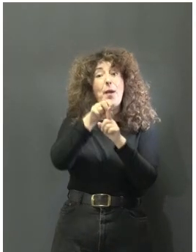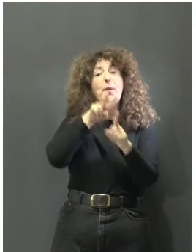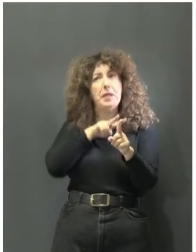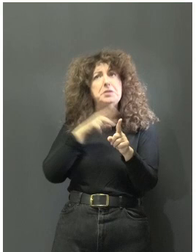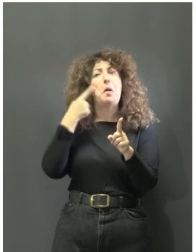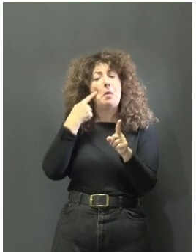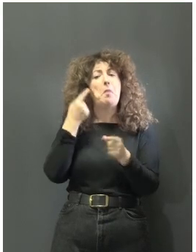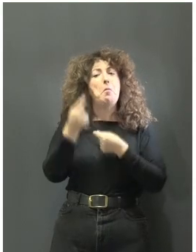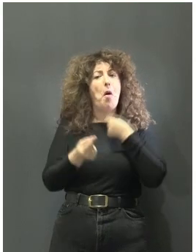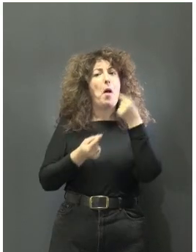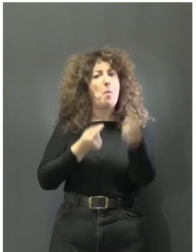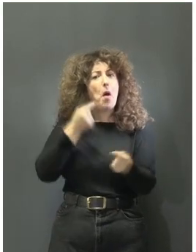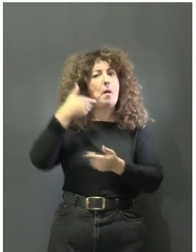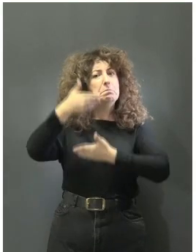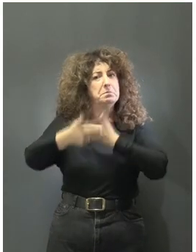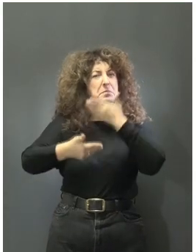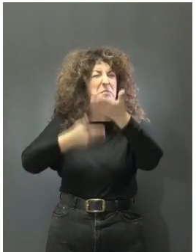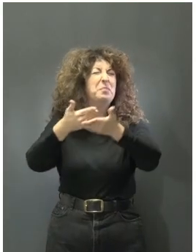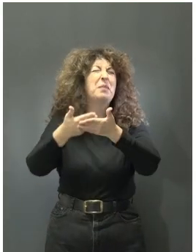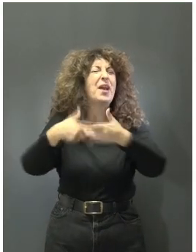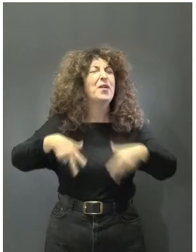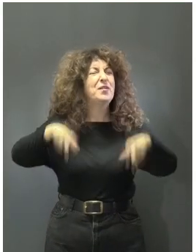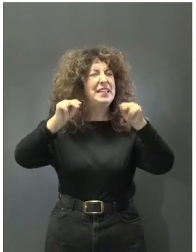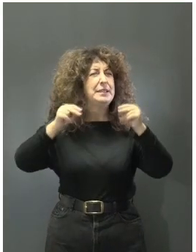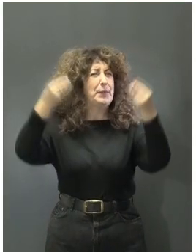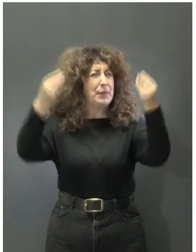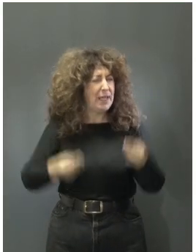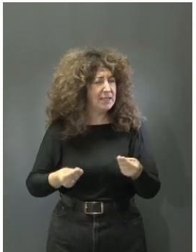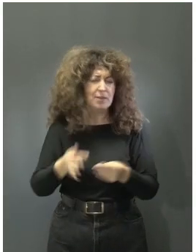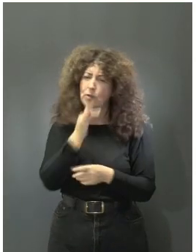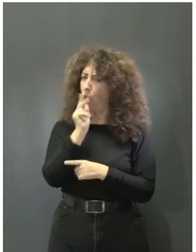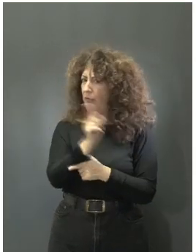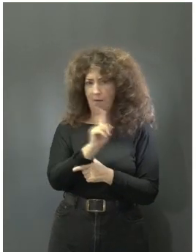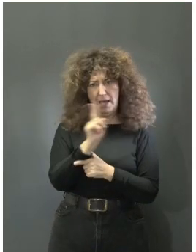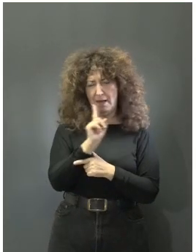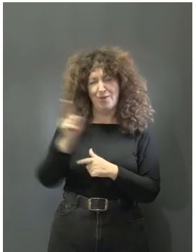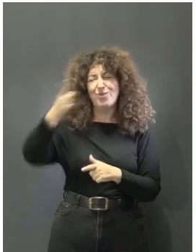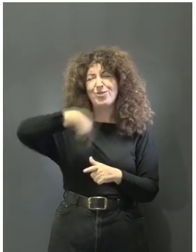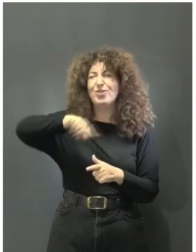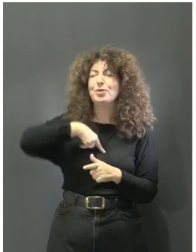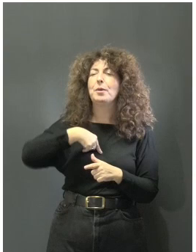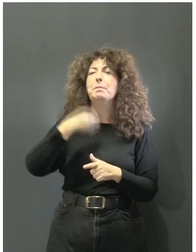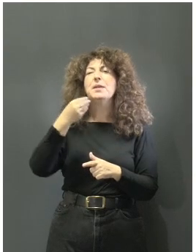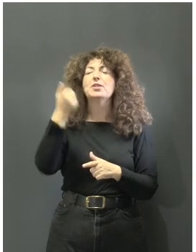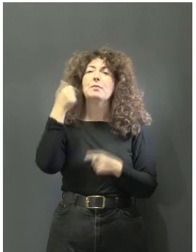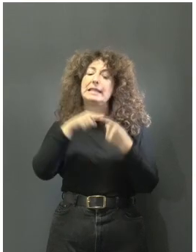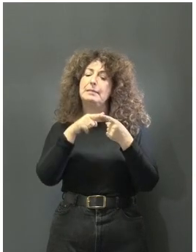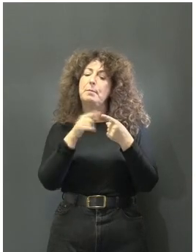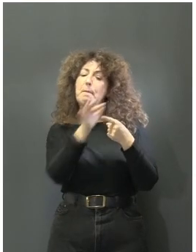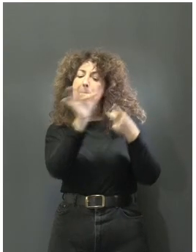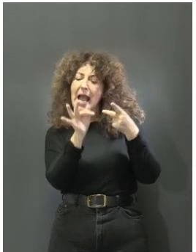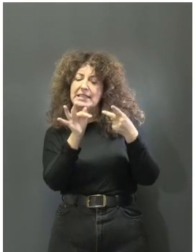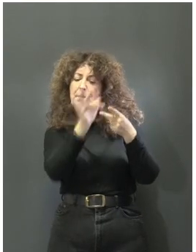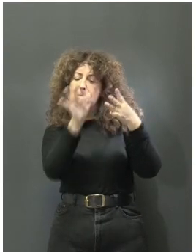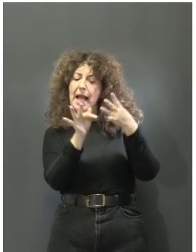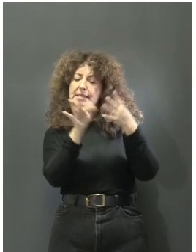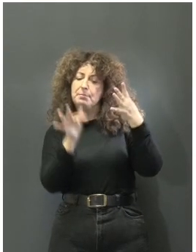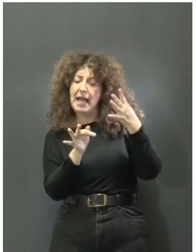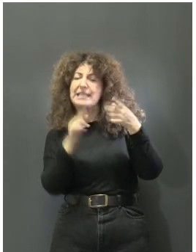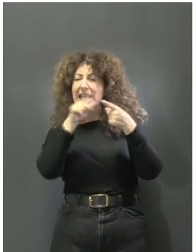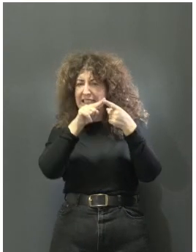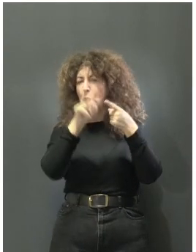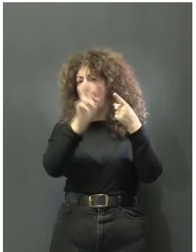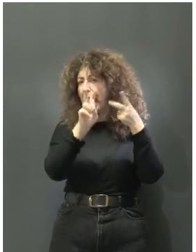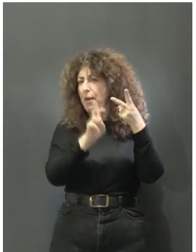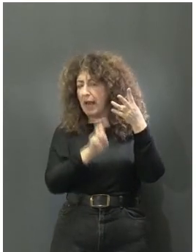avanzando, pero no acaba todavía de cristalizar y seguimos pensando más en la suma de las partes, más que en el total, ¿no?